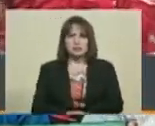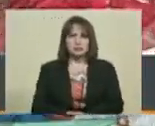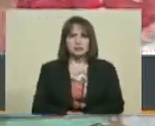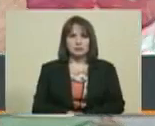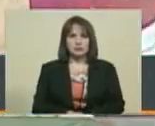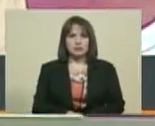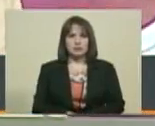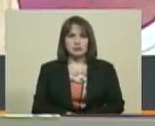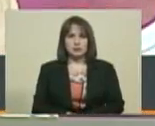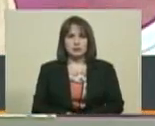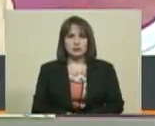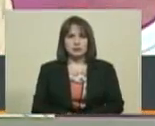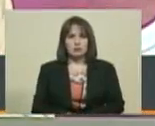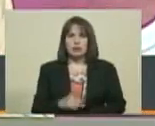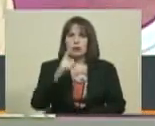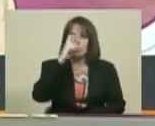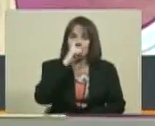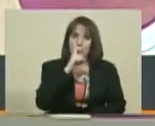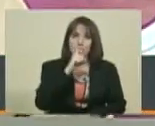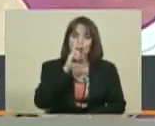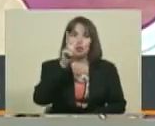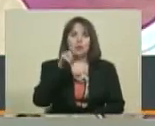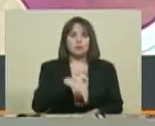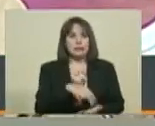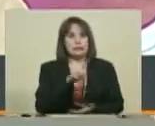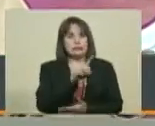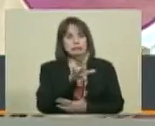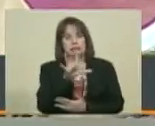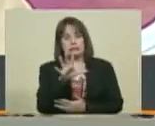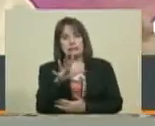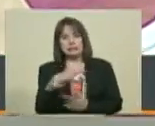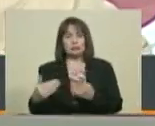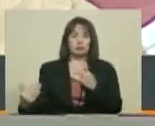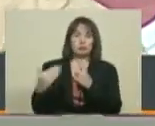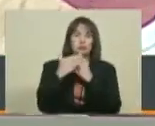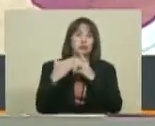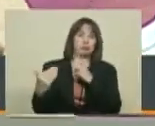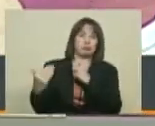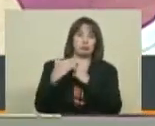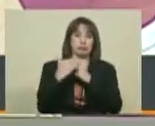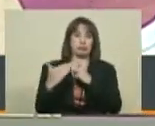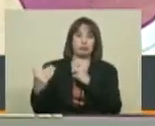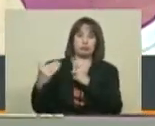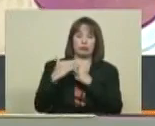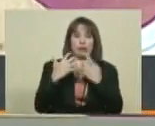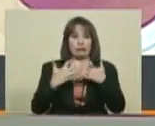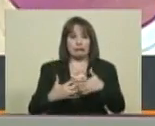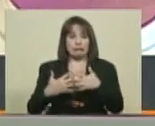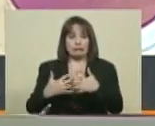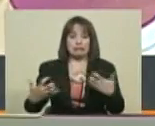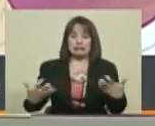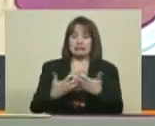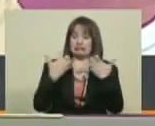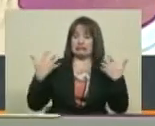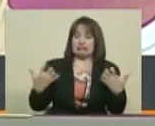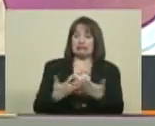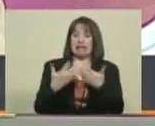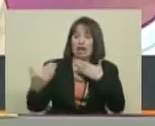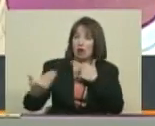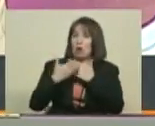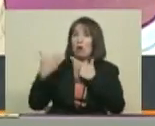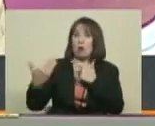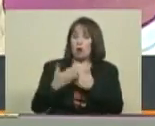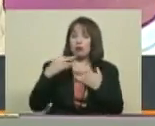2014. En el año 2015... recrudeció una guerra económica nacional y mundial contra la revolución